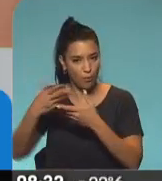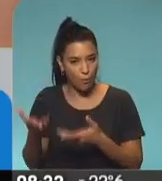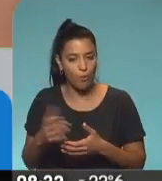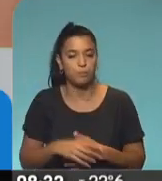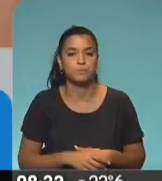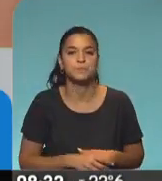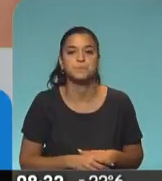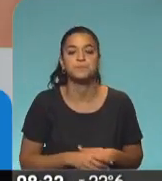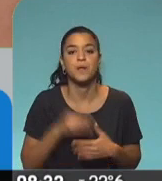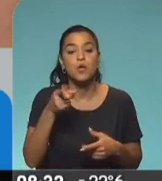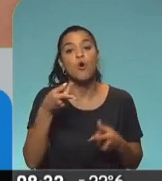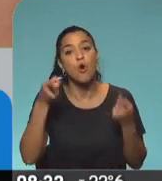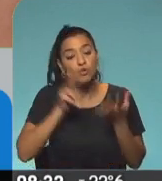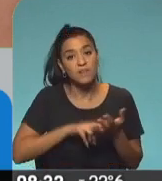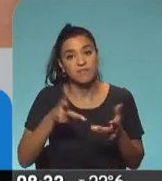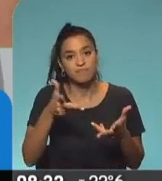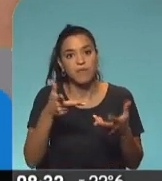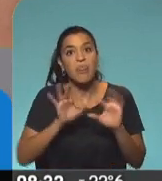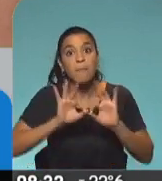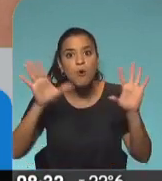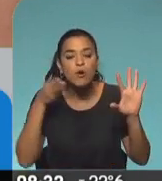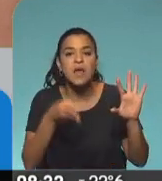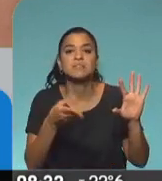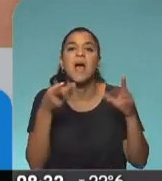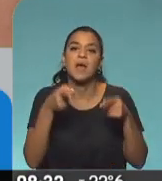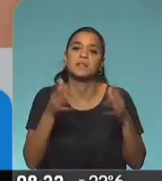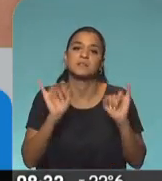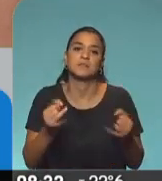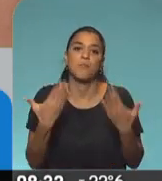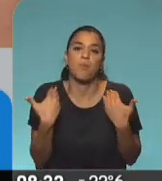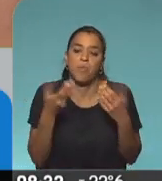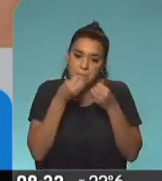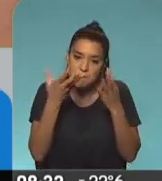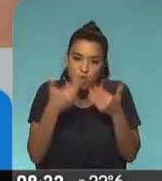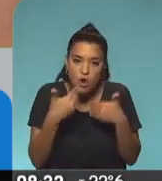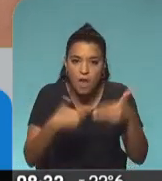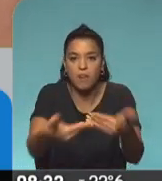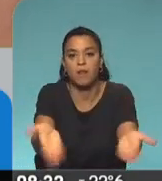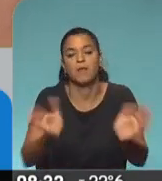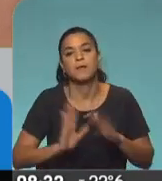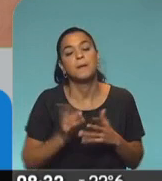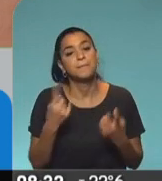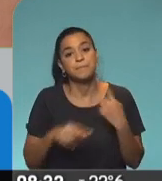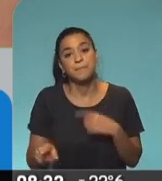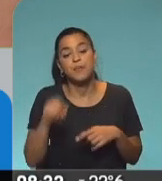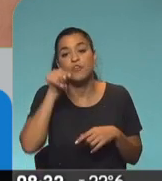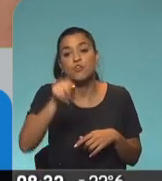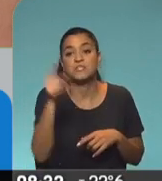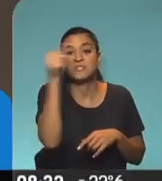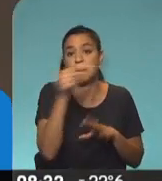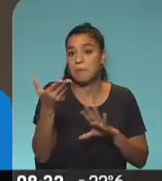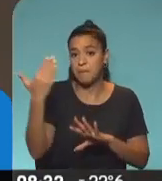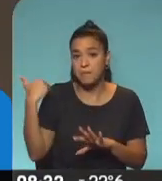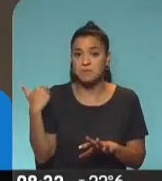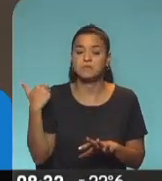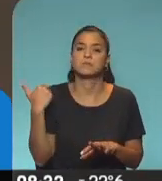y vuelvo a insistir, democrático, los caminos podrán ser allanados. Sin dudas, los episodios de la semana pasada,